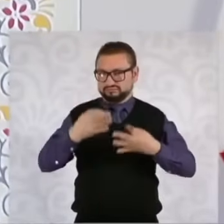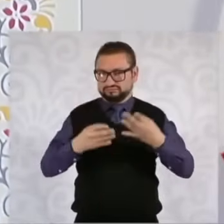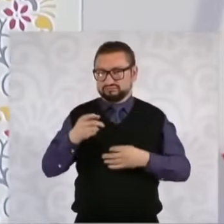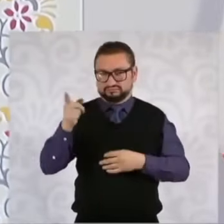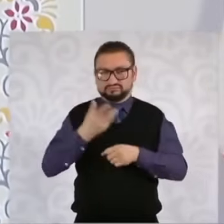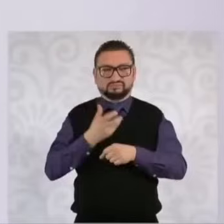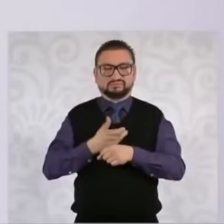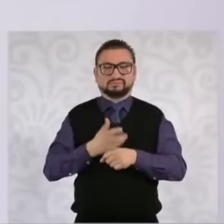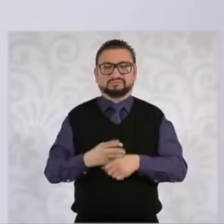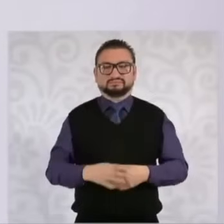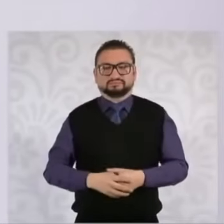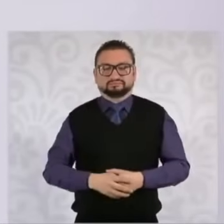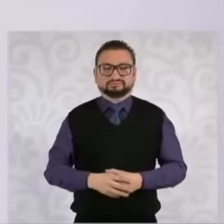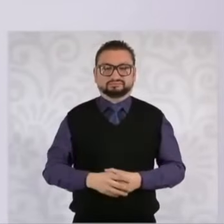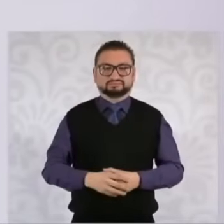Unidos,